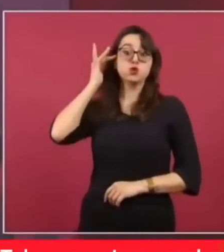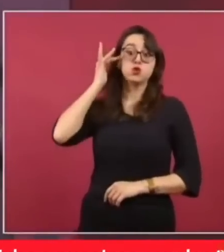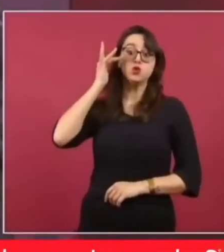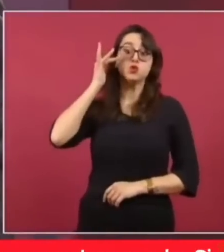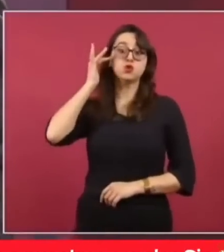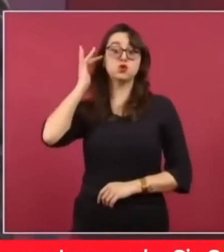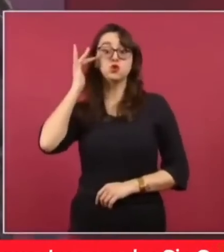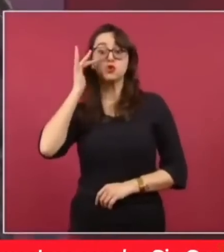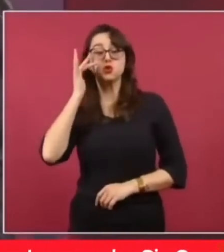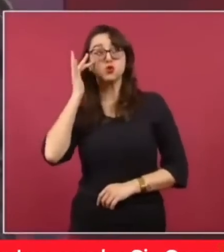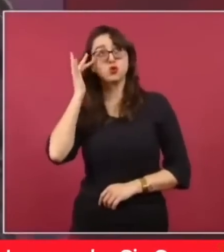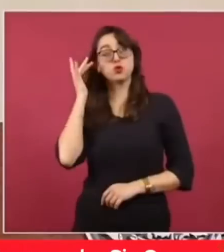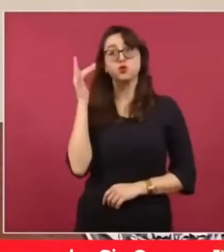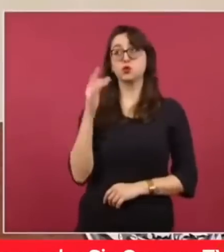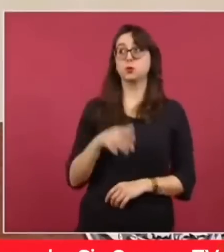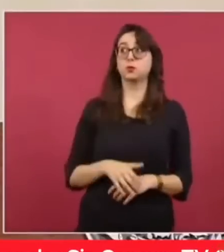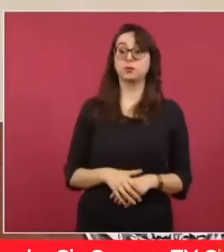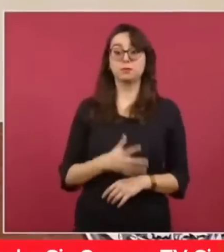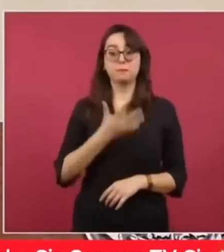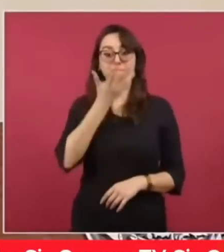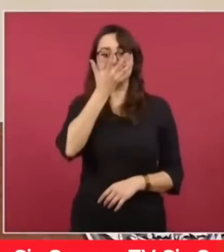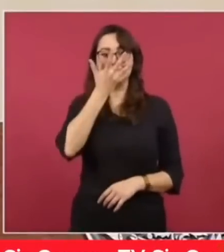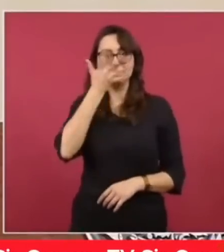De los que se dan baños de pureza.